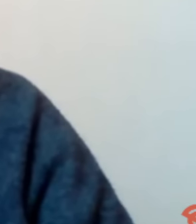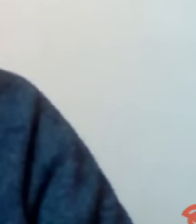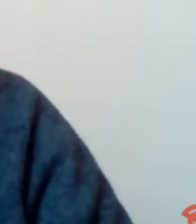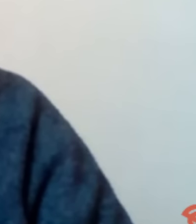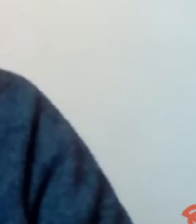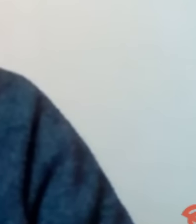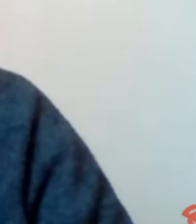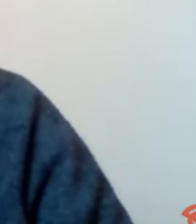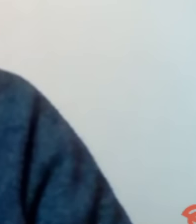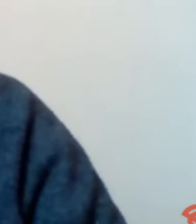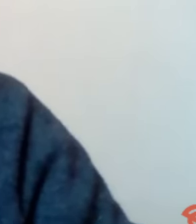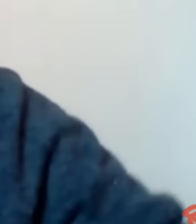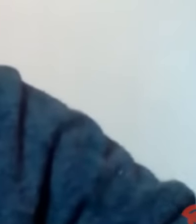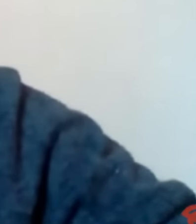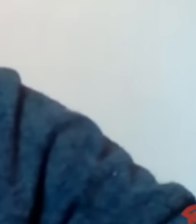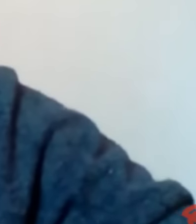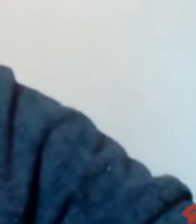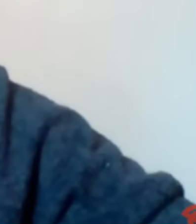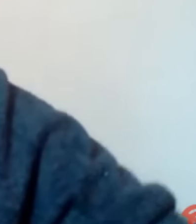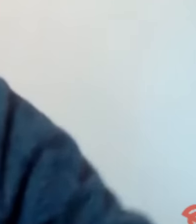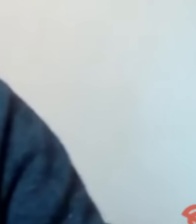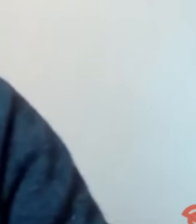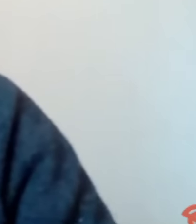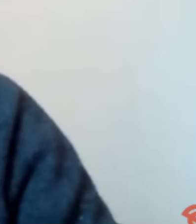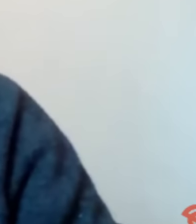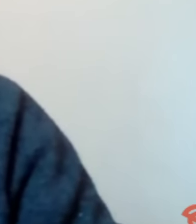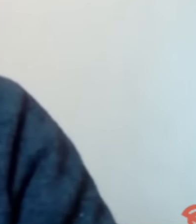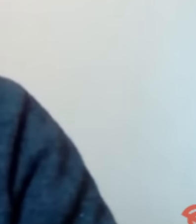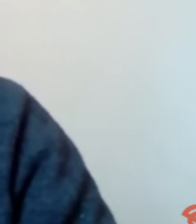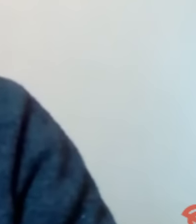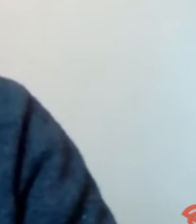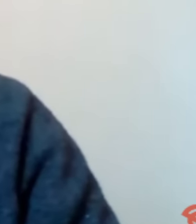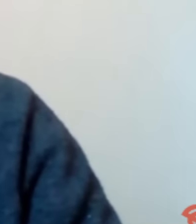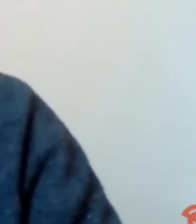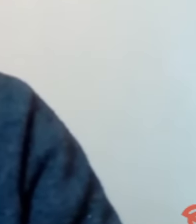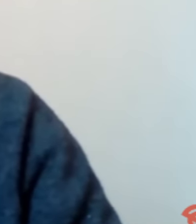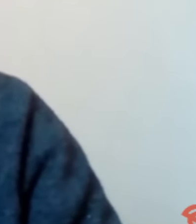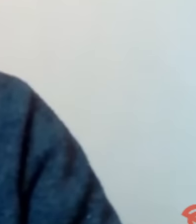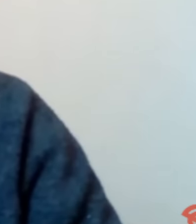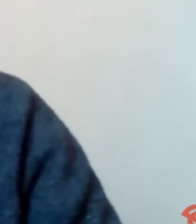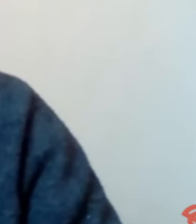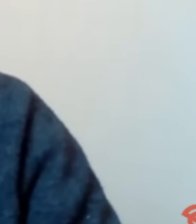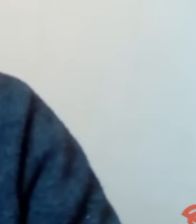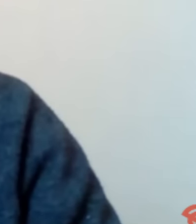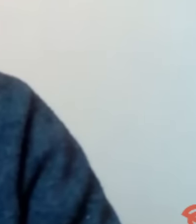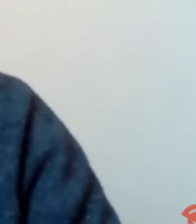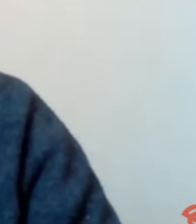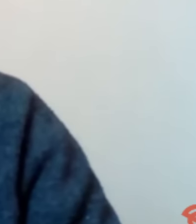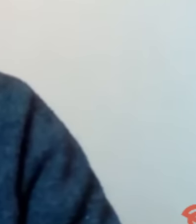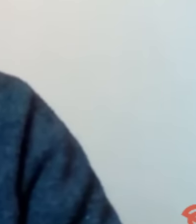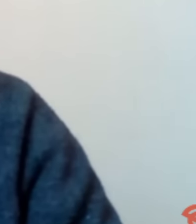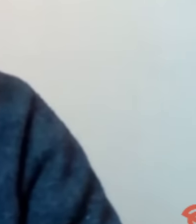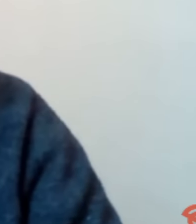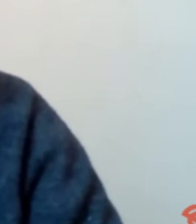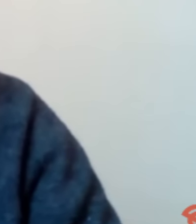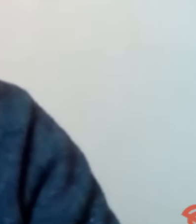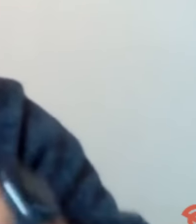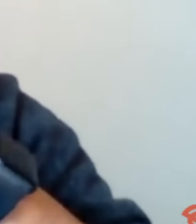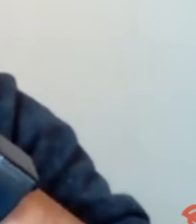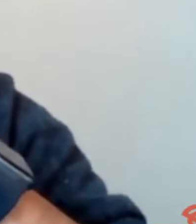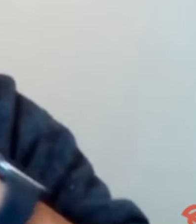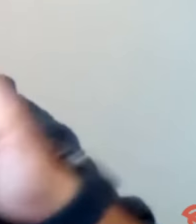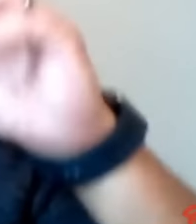usted, esta parte de la intervención que tuvo Vicente Serrano, y pues mire, estamos a punto de enlazarnos con él,